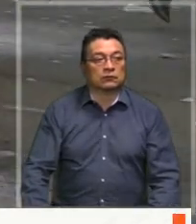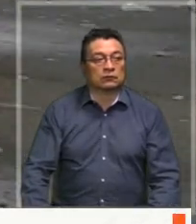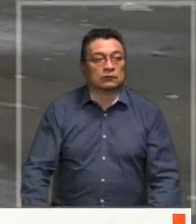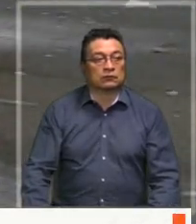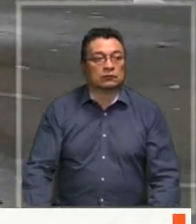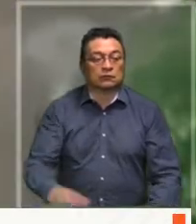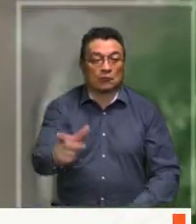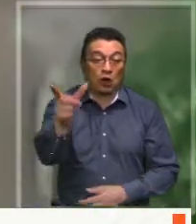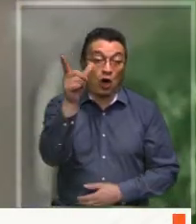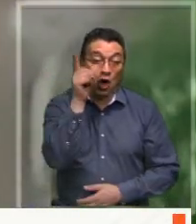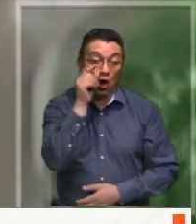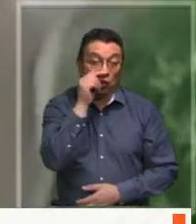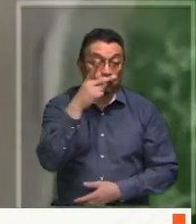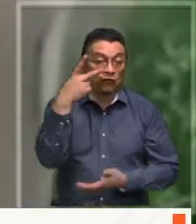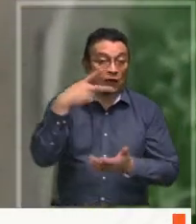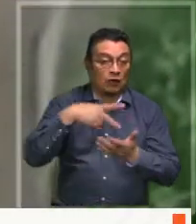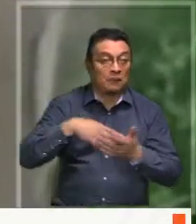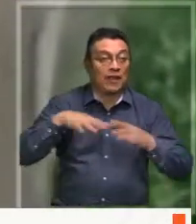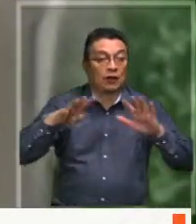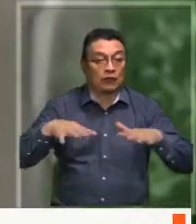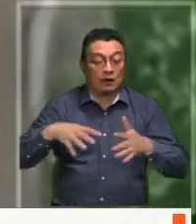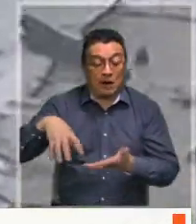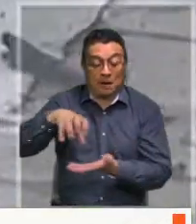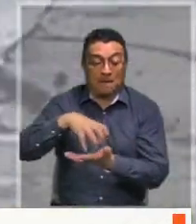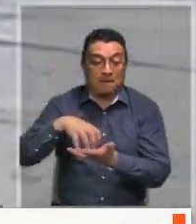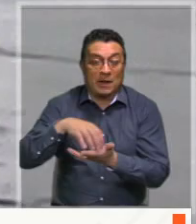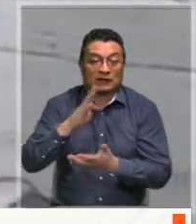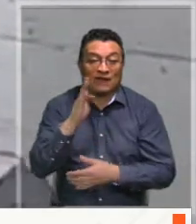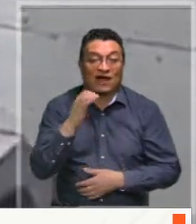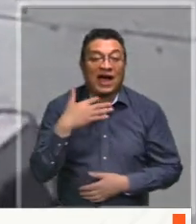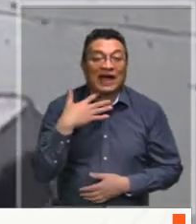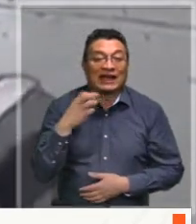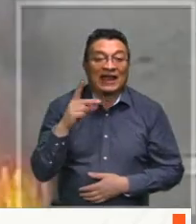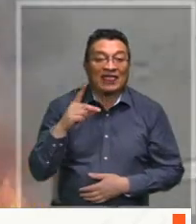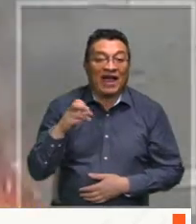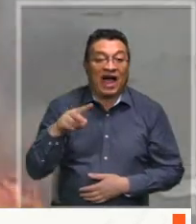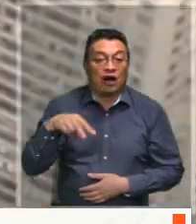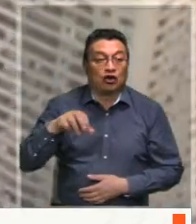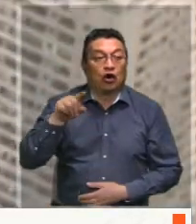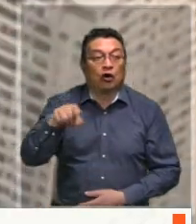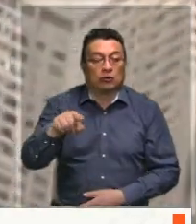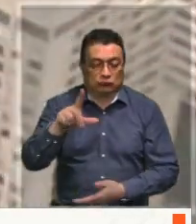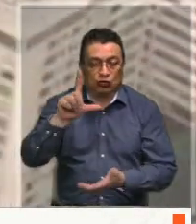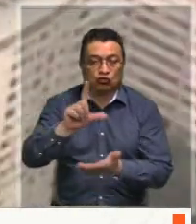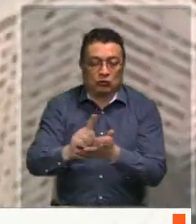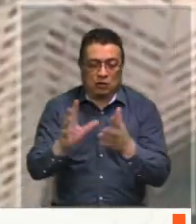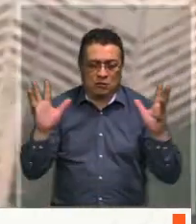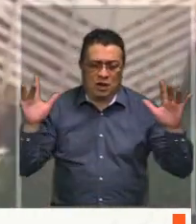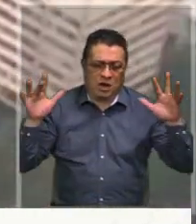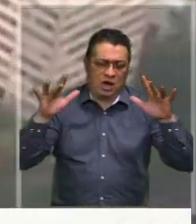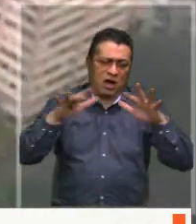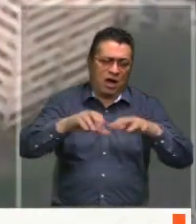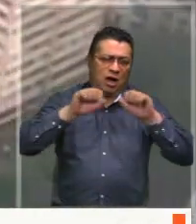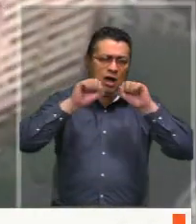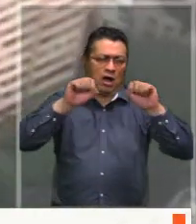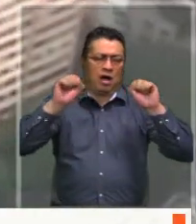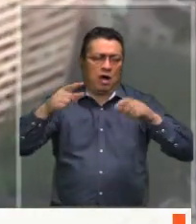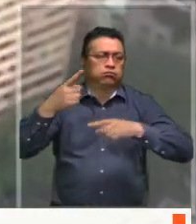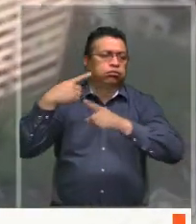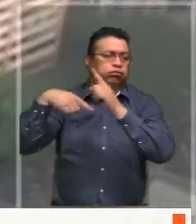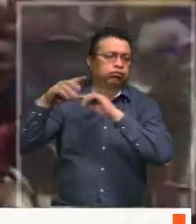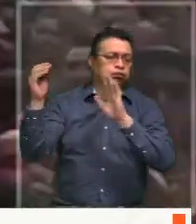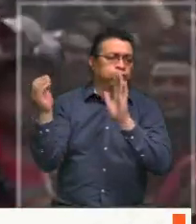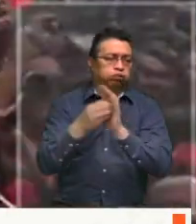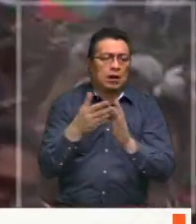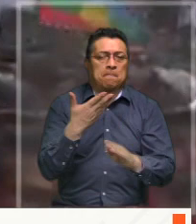Desde octubre de 2019, Plaza Baquedano se transformó en el punto donde confluyeron manifestaciones históricas que exigían un